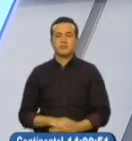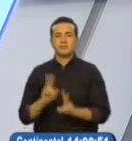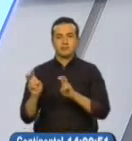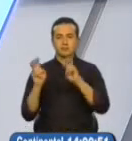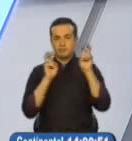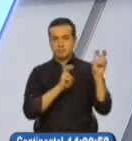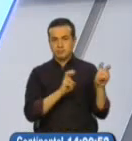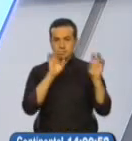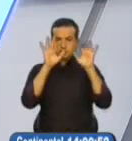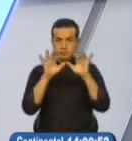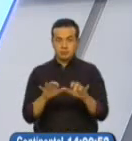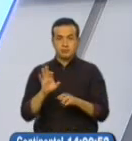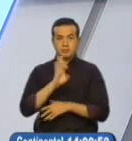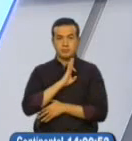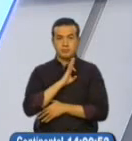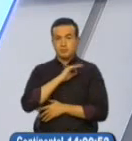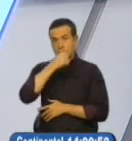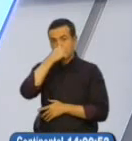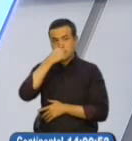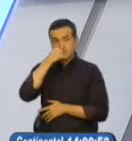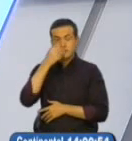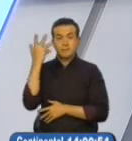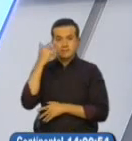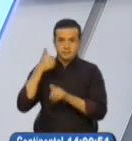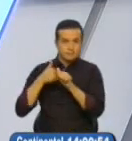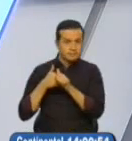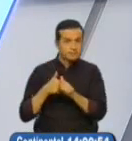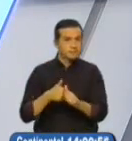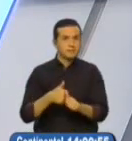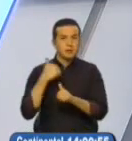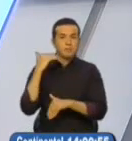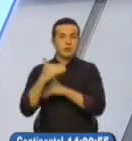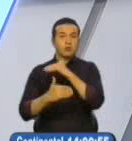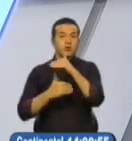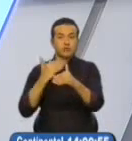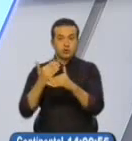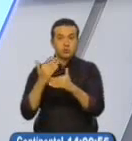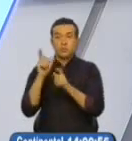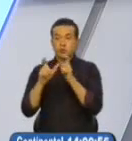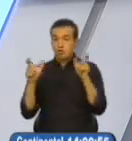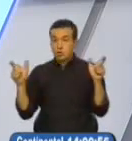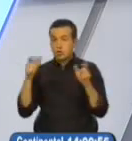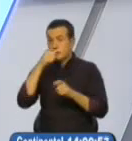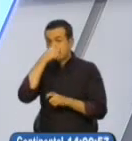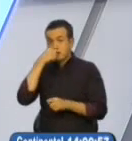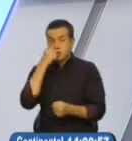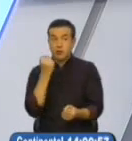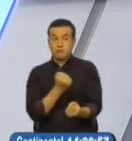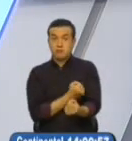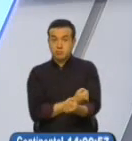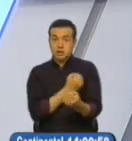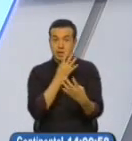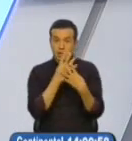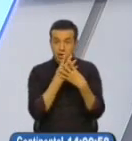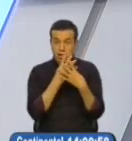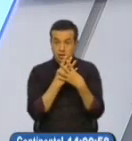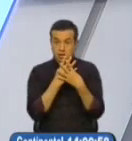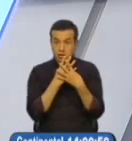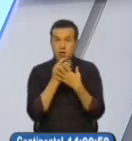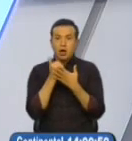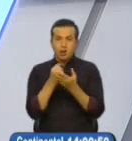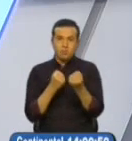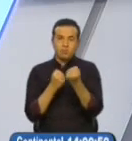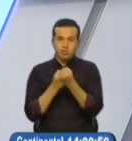Cambiamos de tema. La Secretaría Técnica de Drogas hará un seguimiento del proceso de reinserción social de los privados de libertad que se beneficien